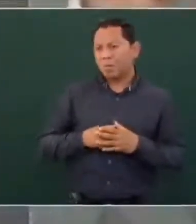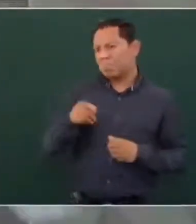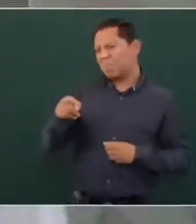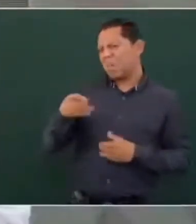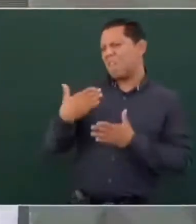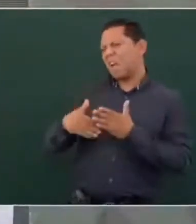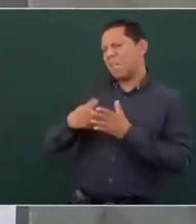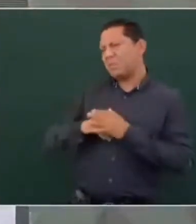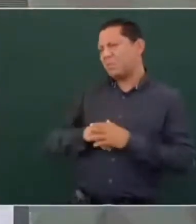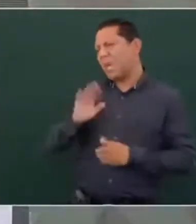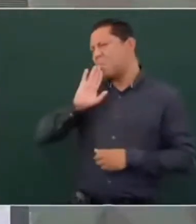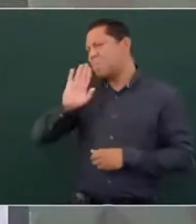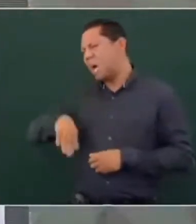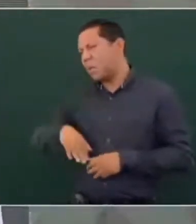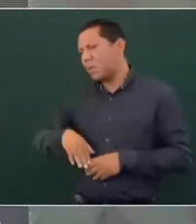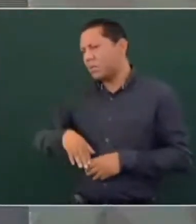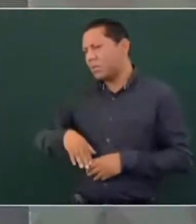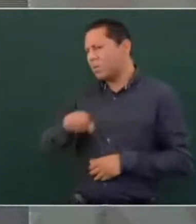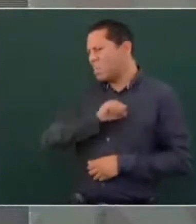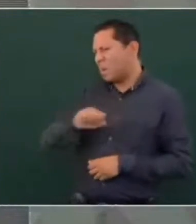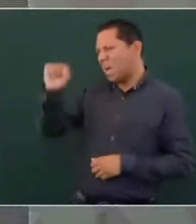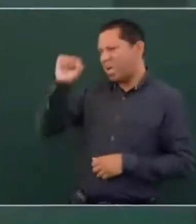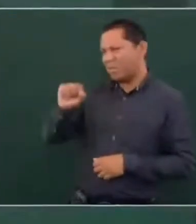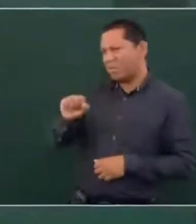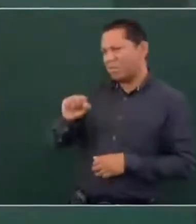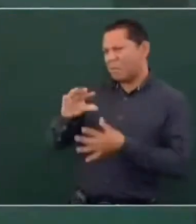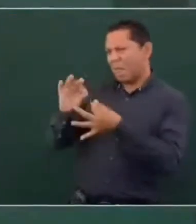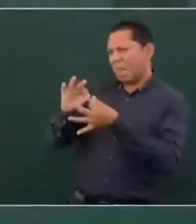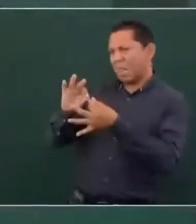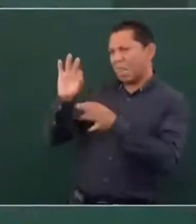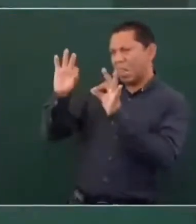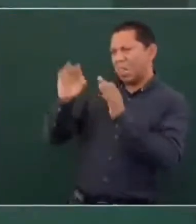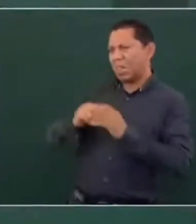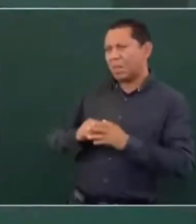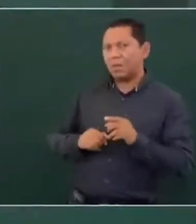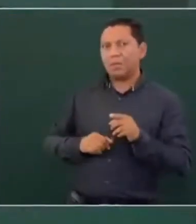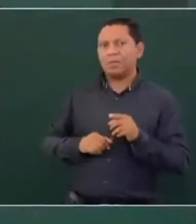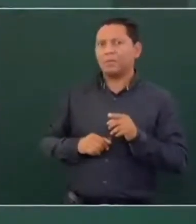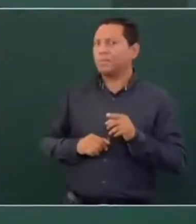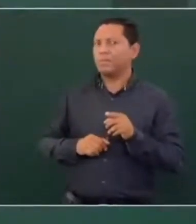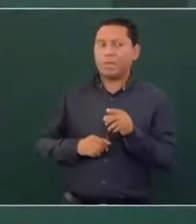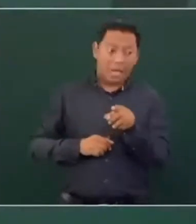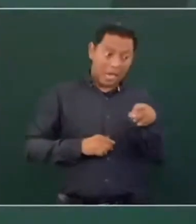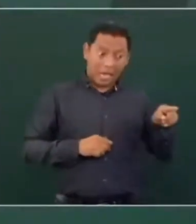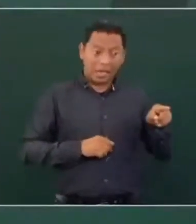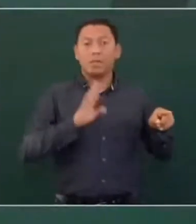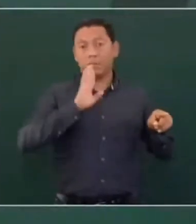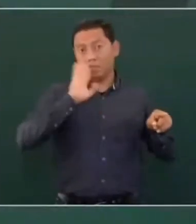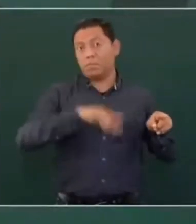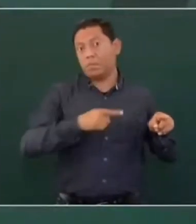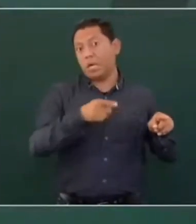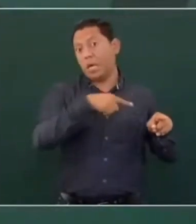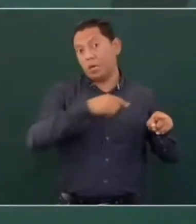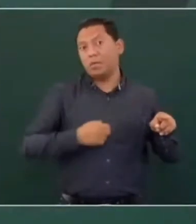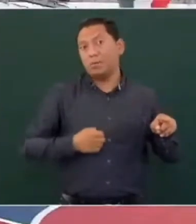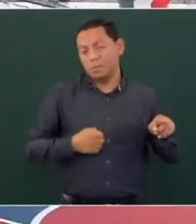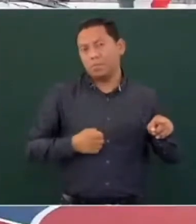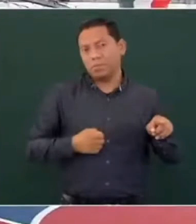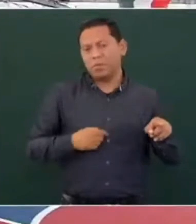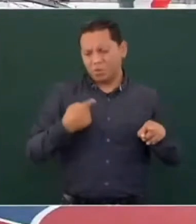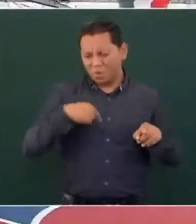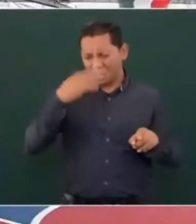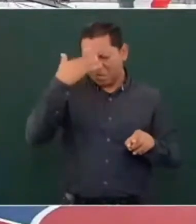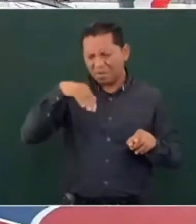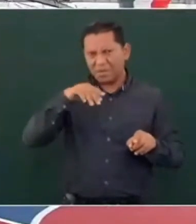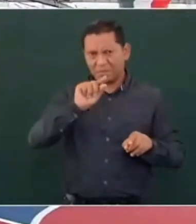salvajes, bárbaros, y ellos son los de la civilización. Yo hace